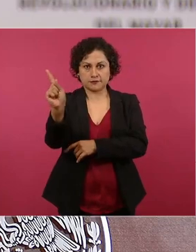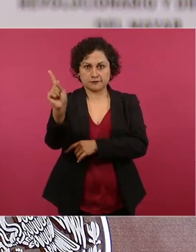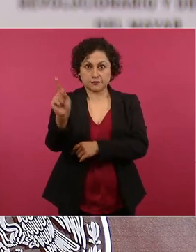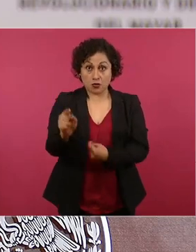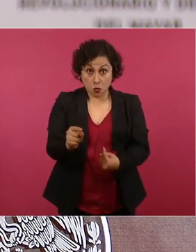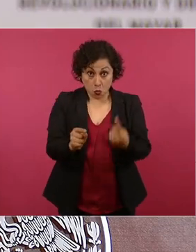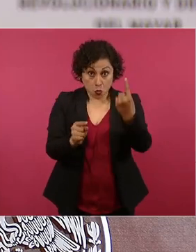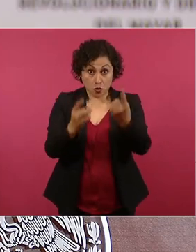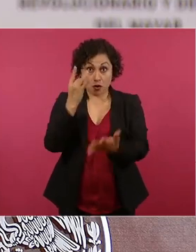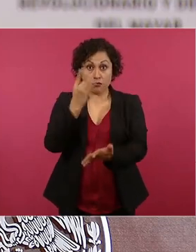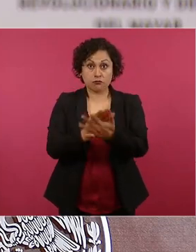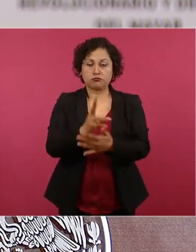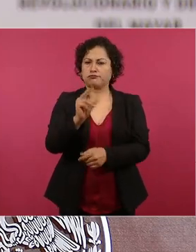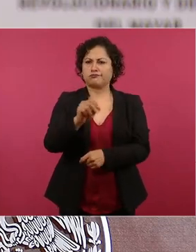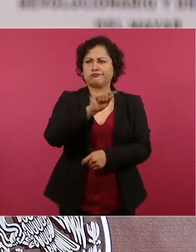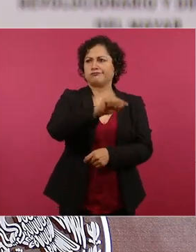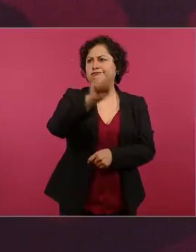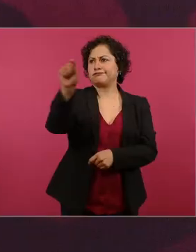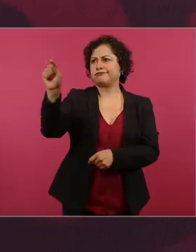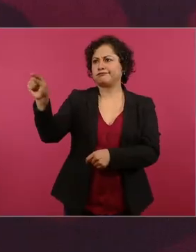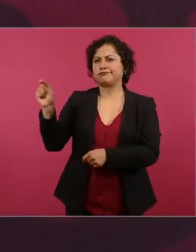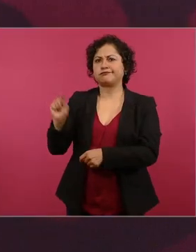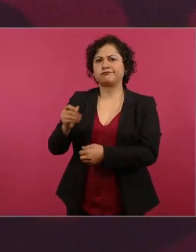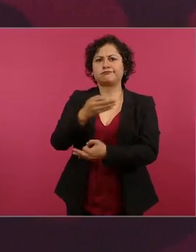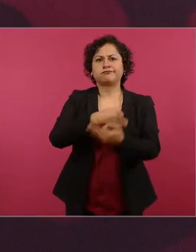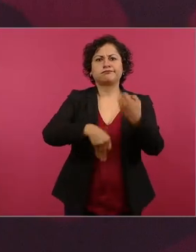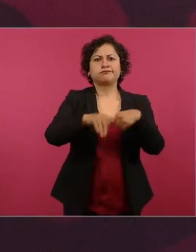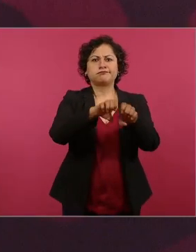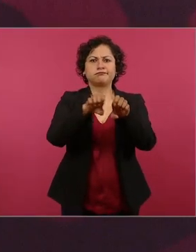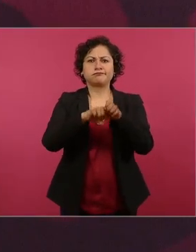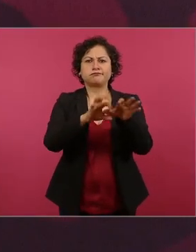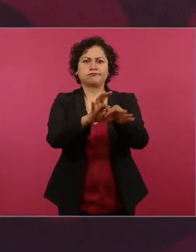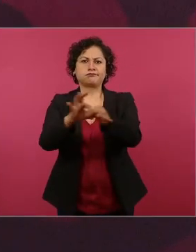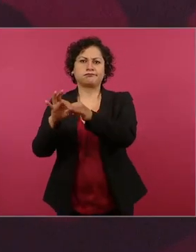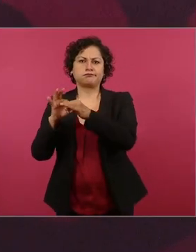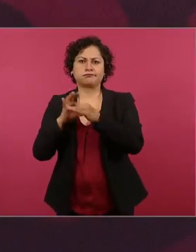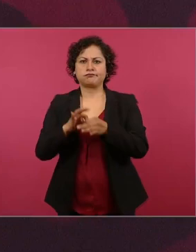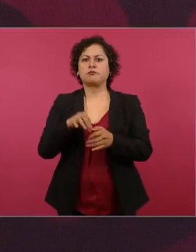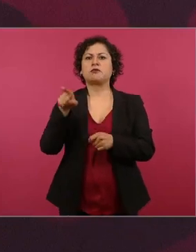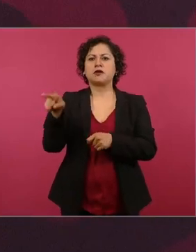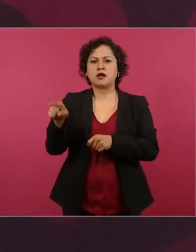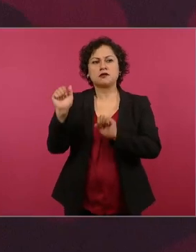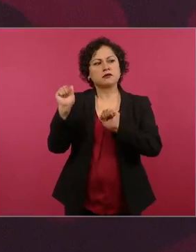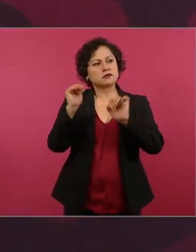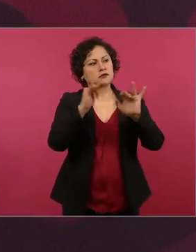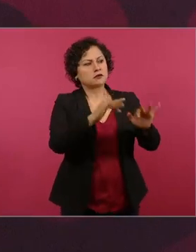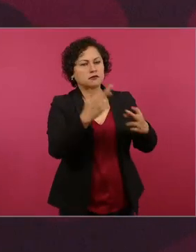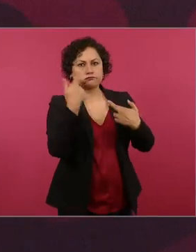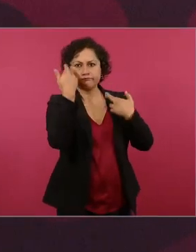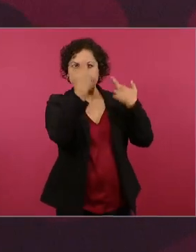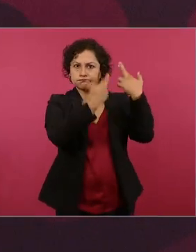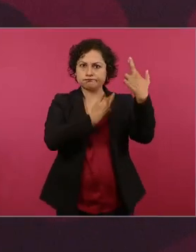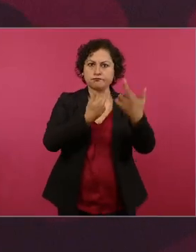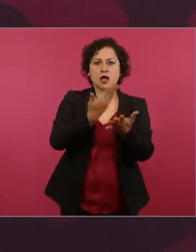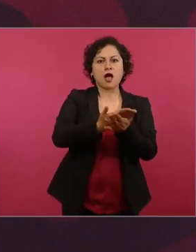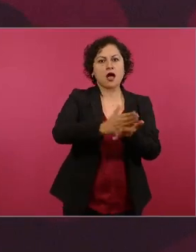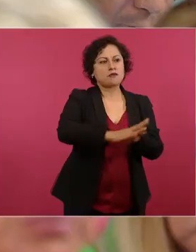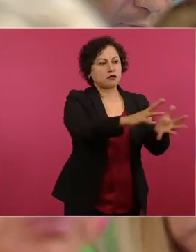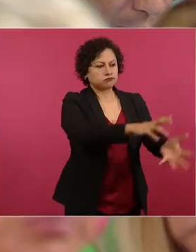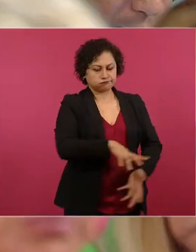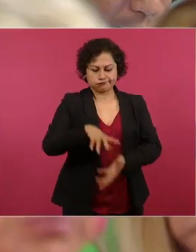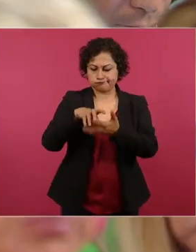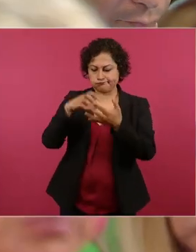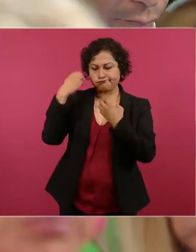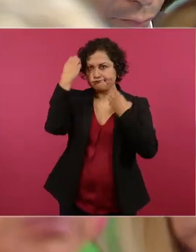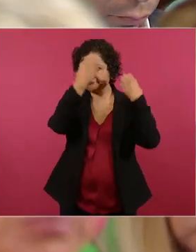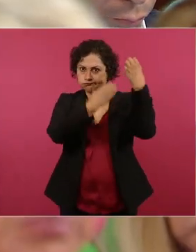varias instancias y además lo que hicieron, el recorrido y todas las investigaciones fue en presencia de